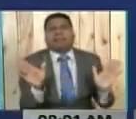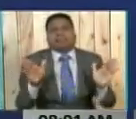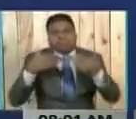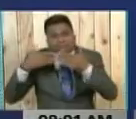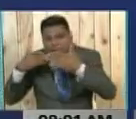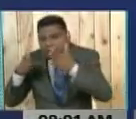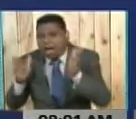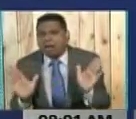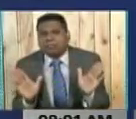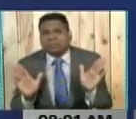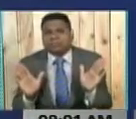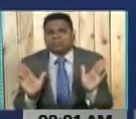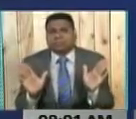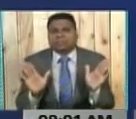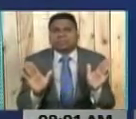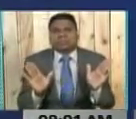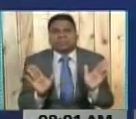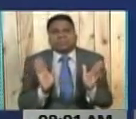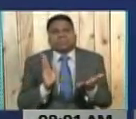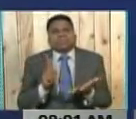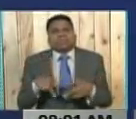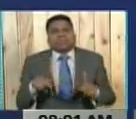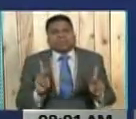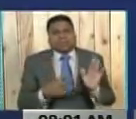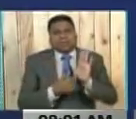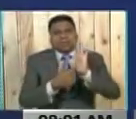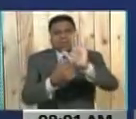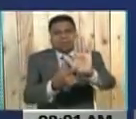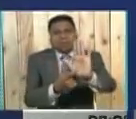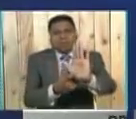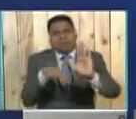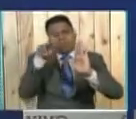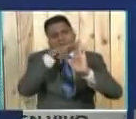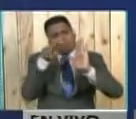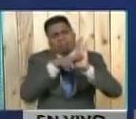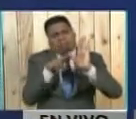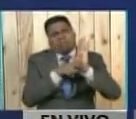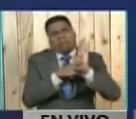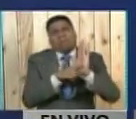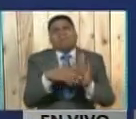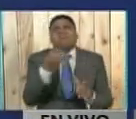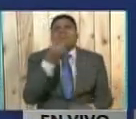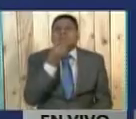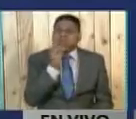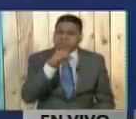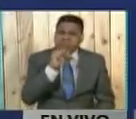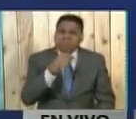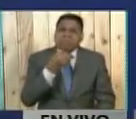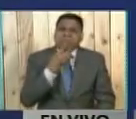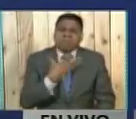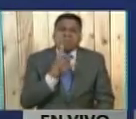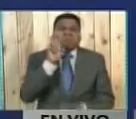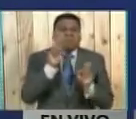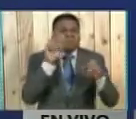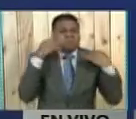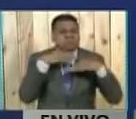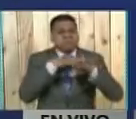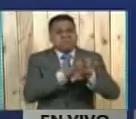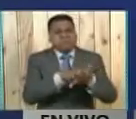que abra la oportunidad de demostrar en términos prácticos que sí es posible una nueva alianza de